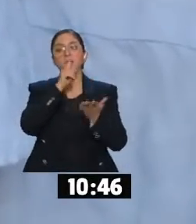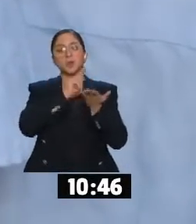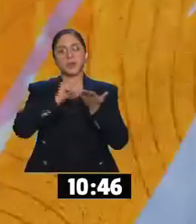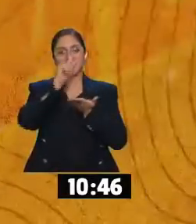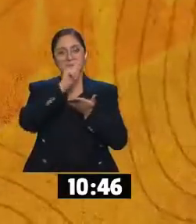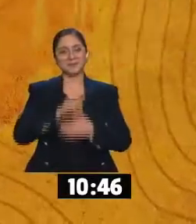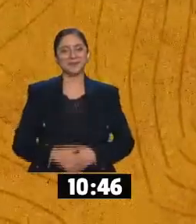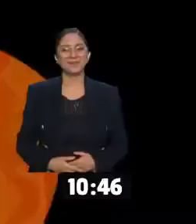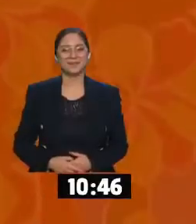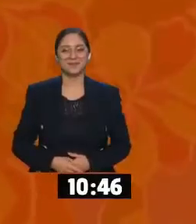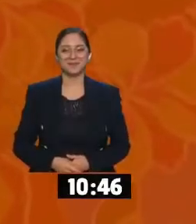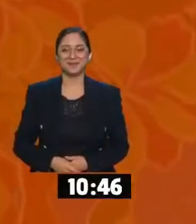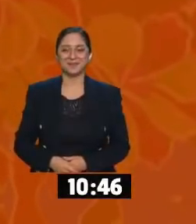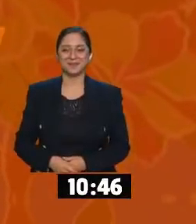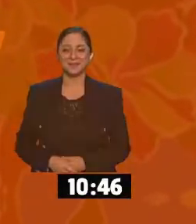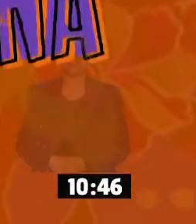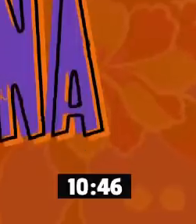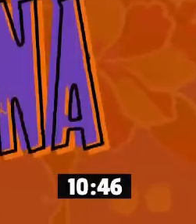Zapata.